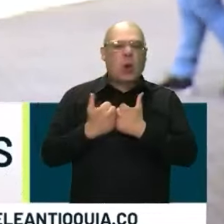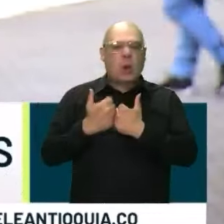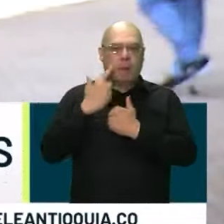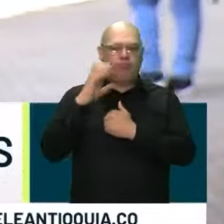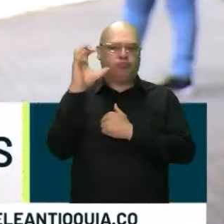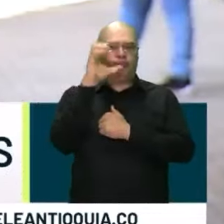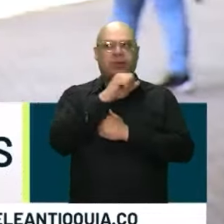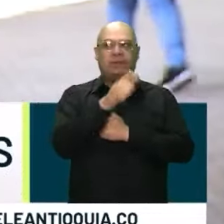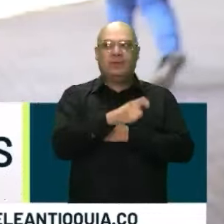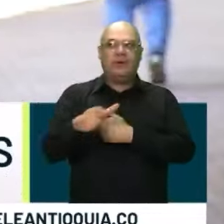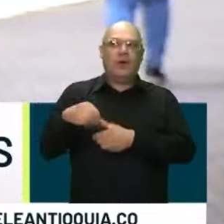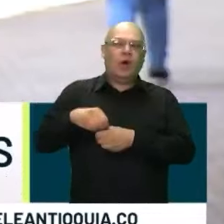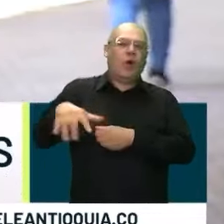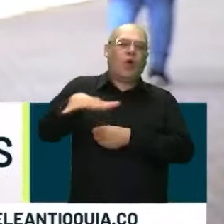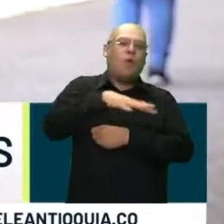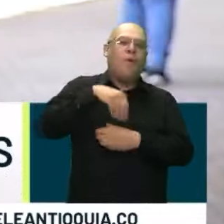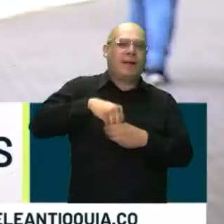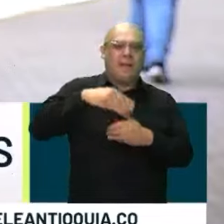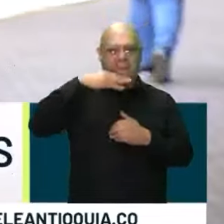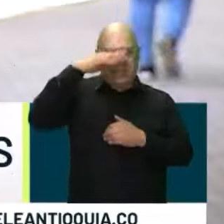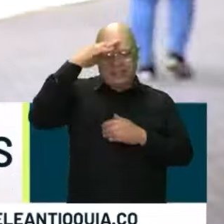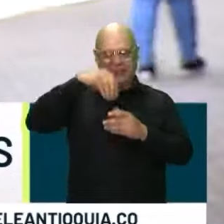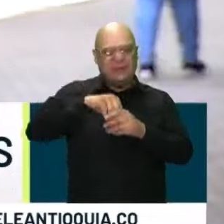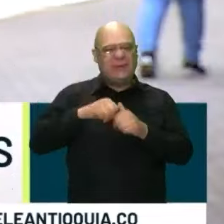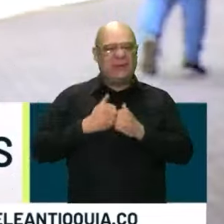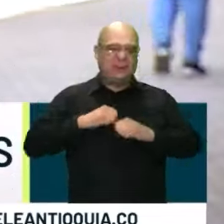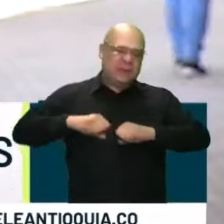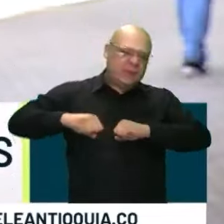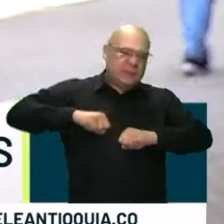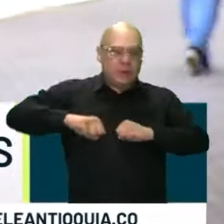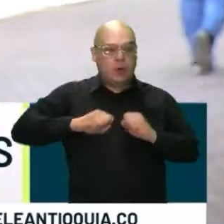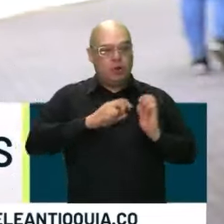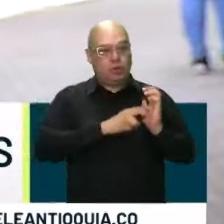ciudadana que tuvo la ciudad frente a la gestión en 2020 y 2023.